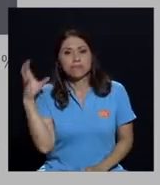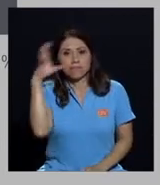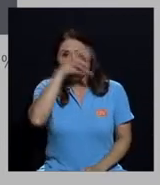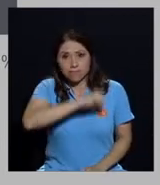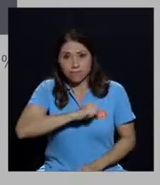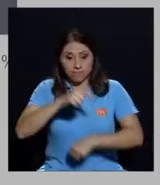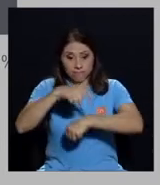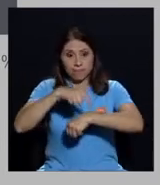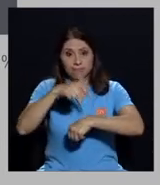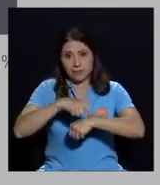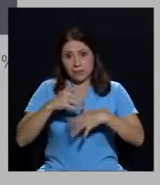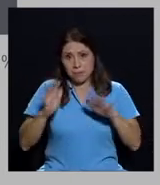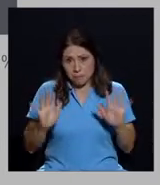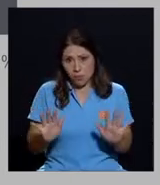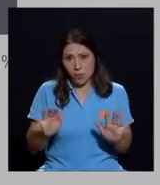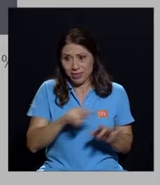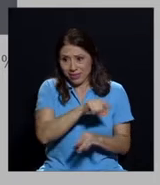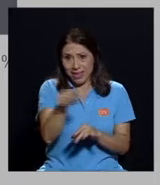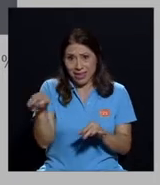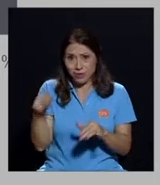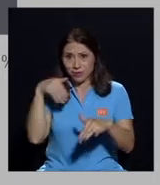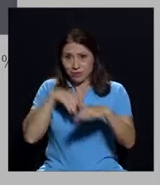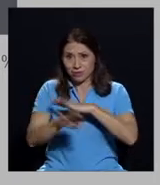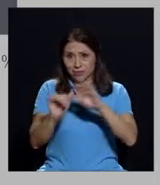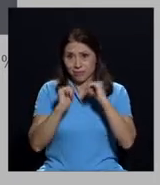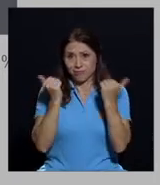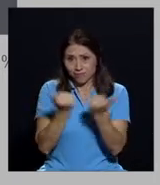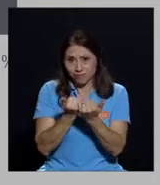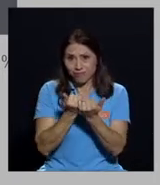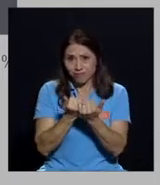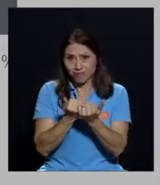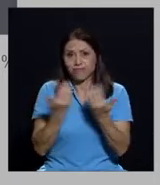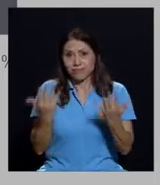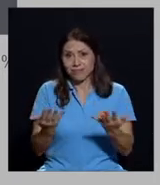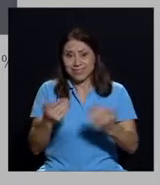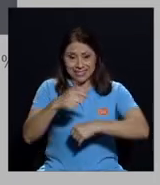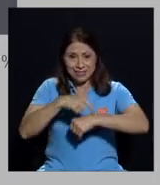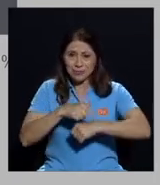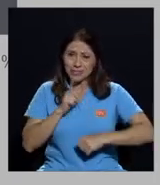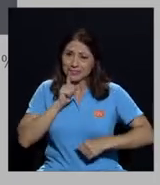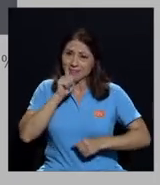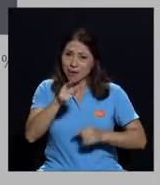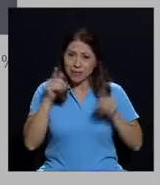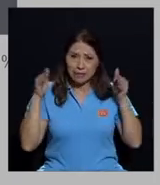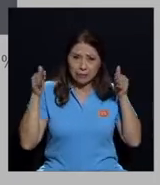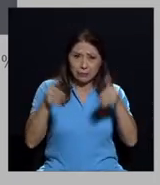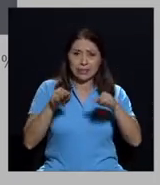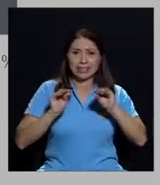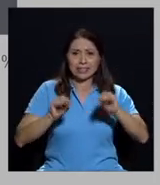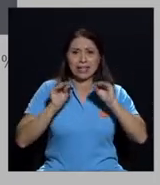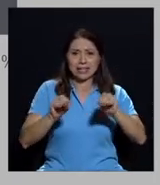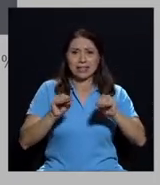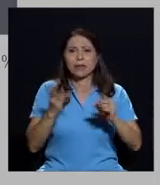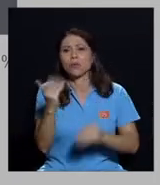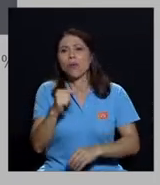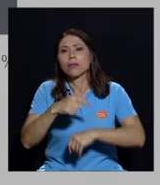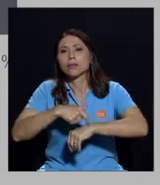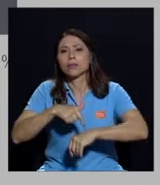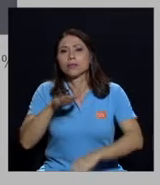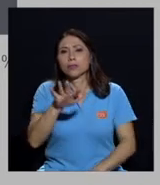efectivo de juego por decirlo así y en dentro un habla el tiempo efectivo en donde se dedicaba realmente la enseñanza era el 59 por ciento